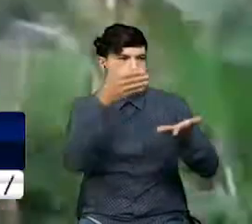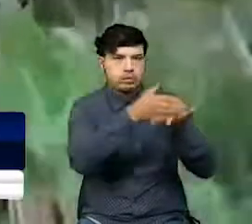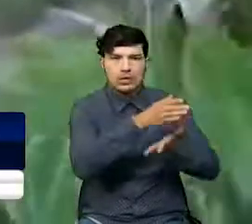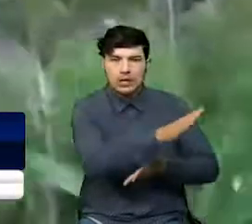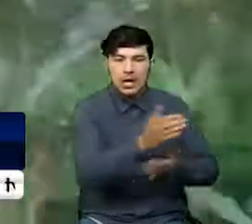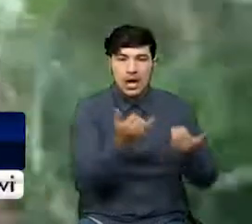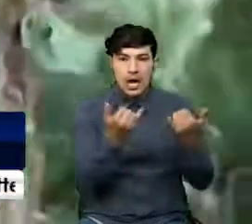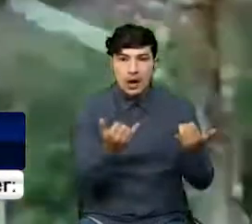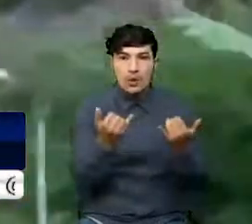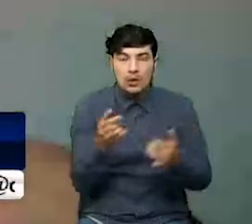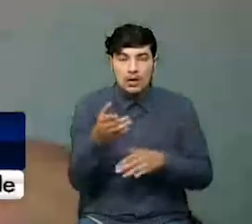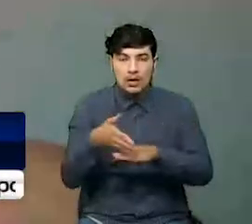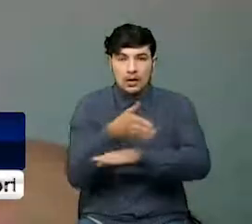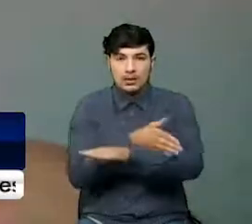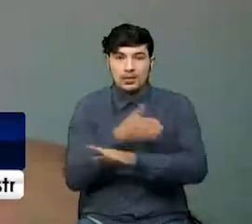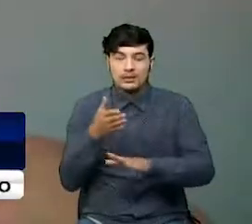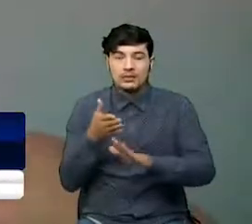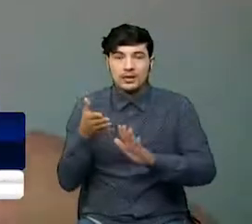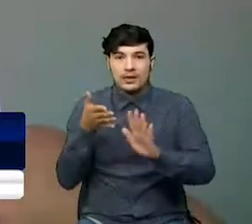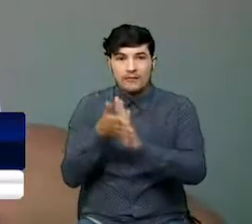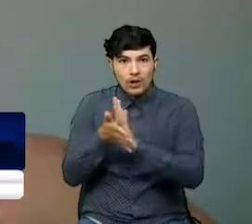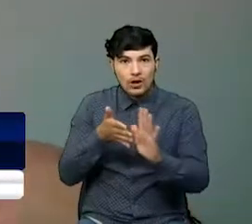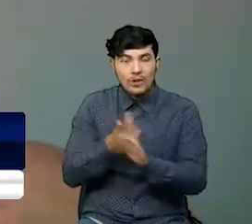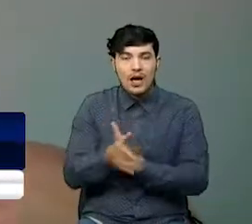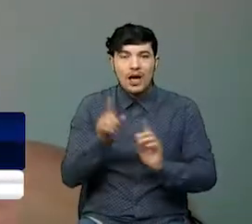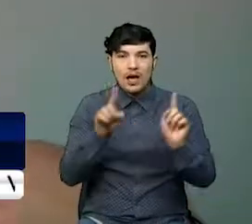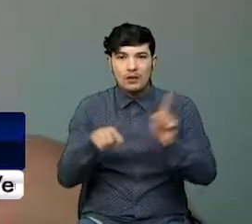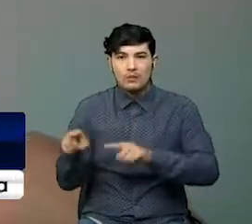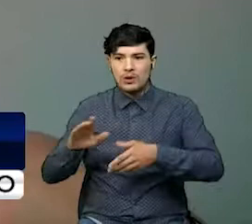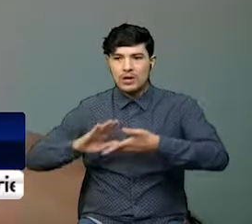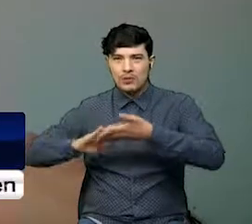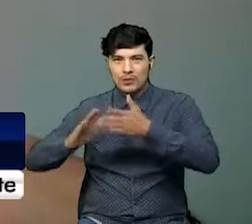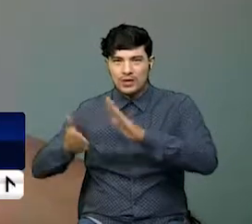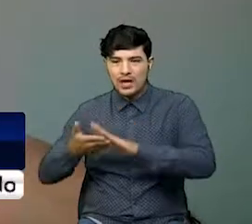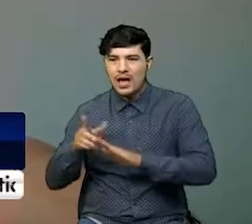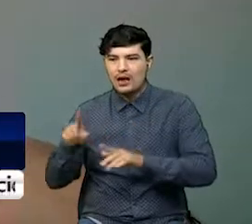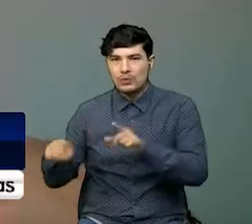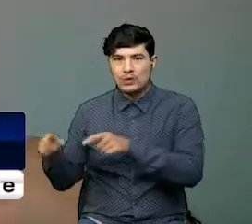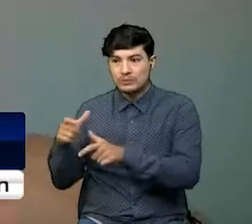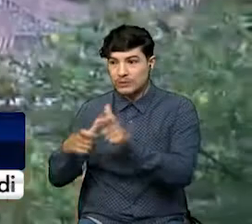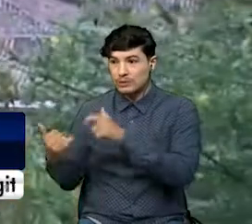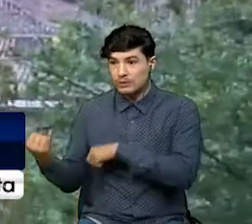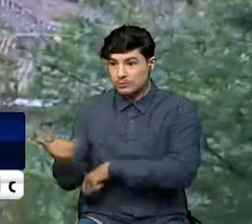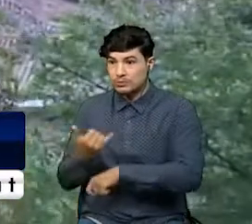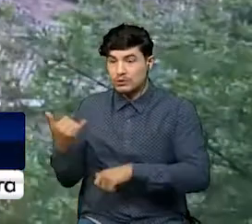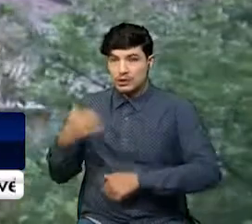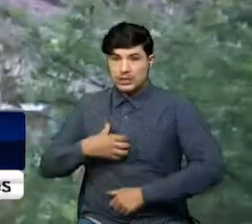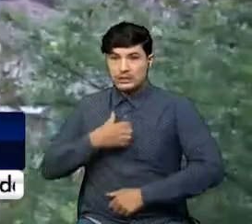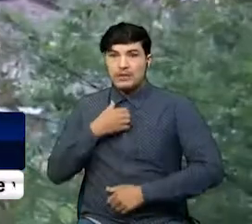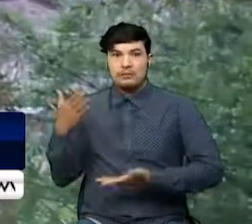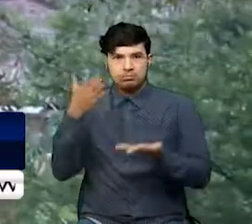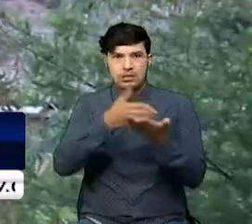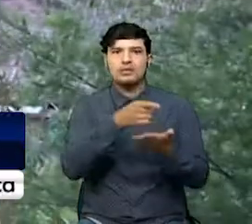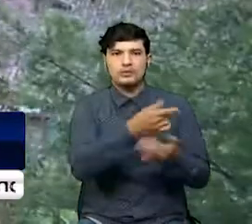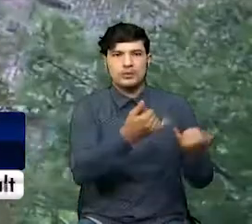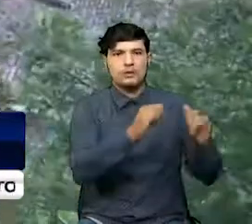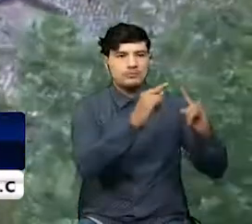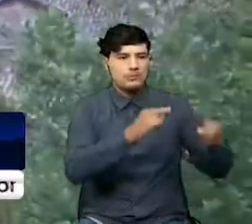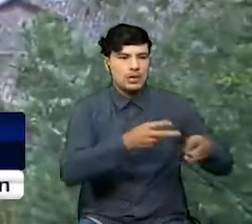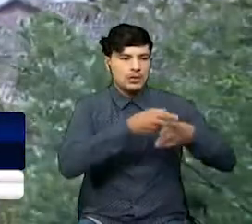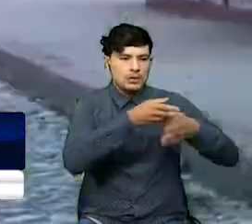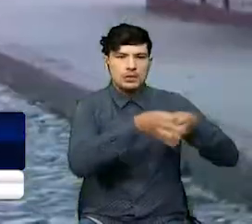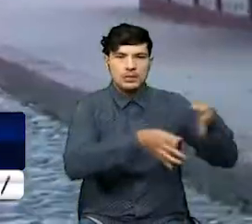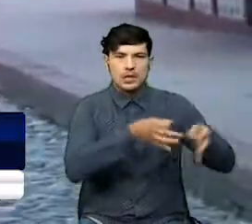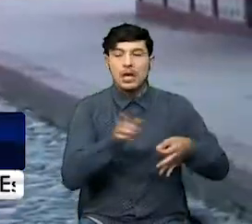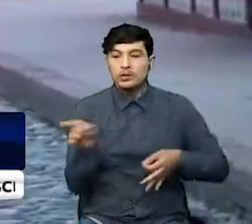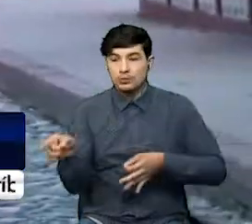según se nos ha informado y hay varios varias personas de la población civil aunque en los cascos urbanos la situación es